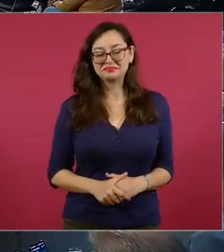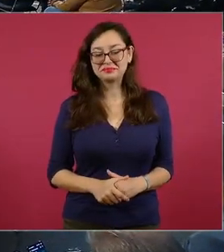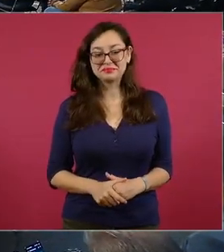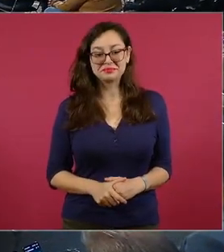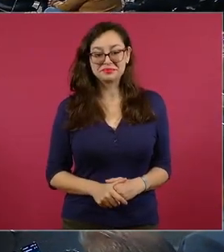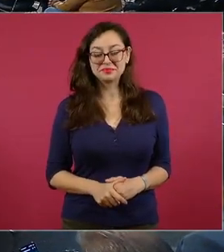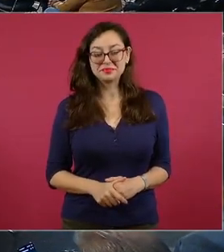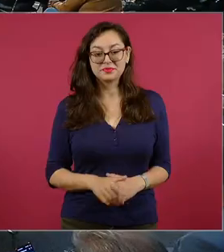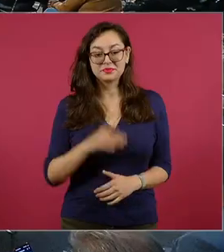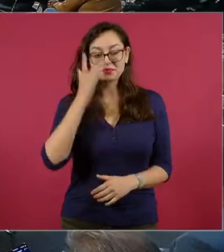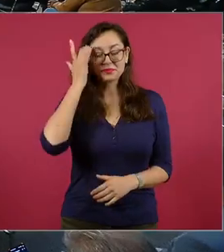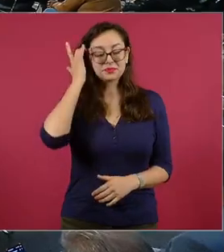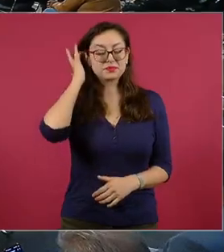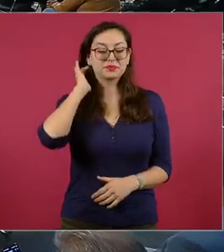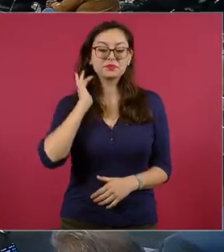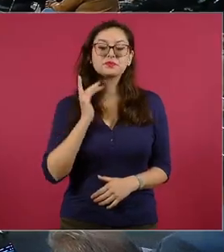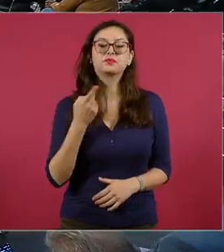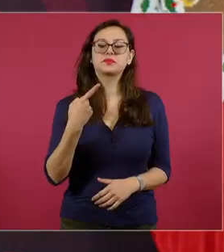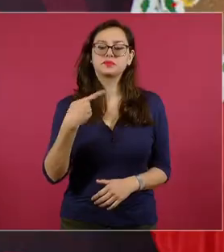De todas maneras,